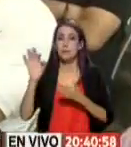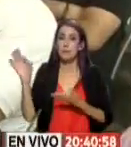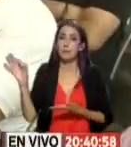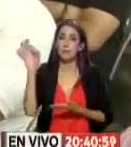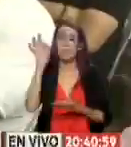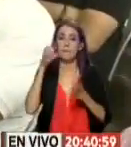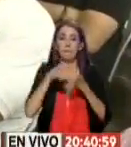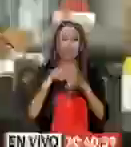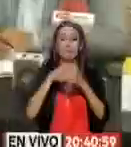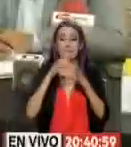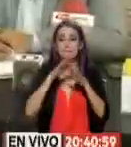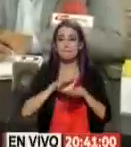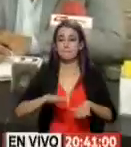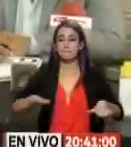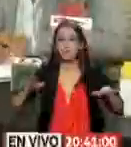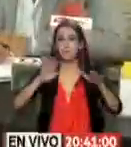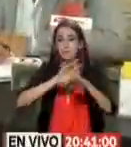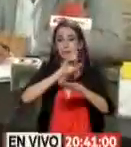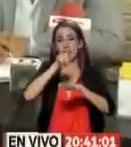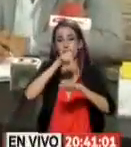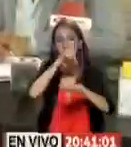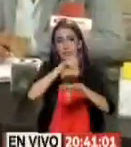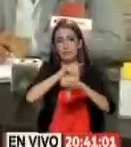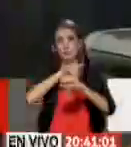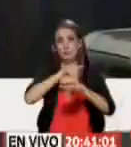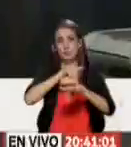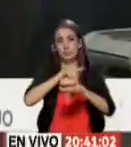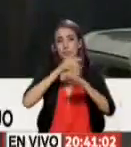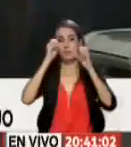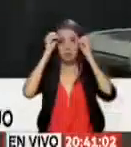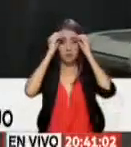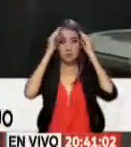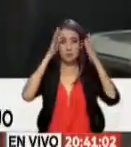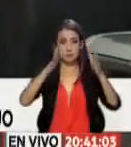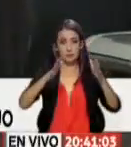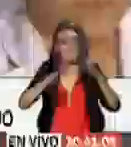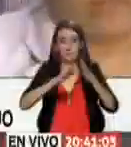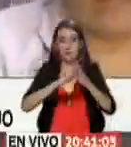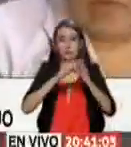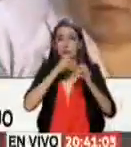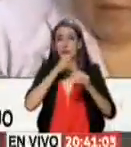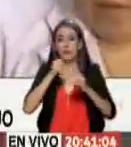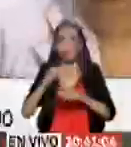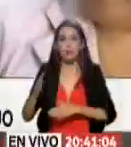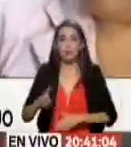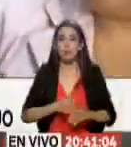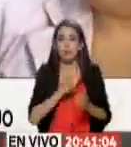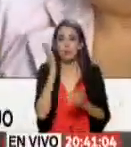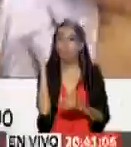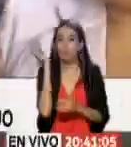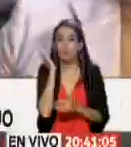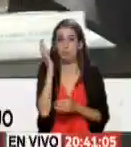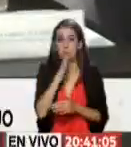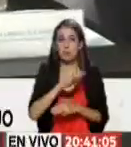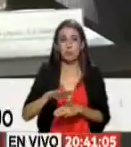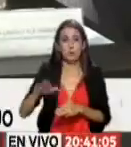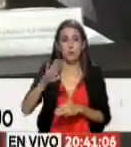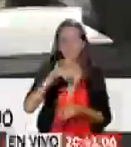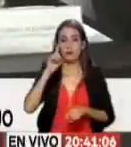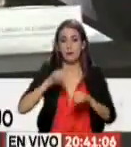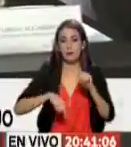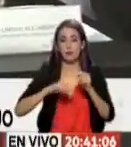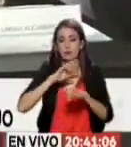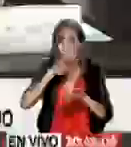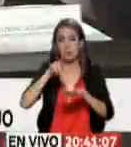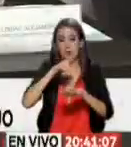Representantes de redes profesionales en el área de salud, maestros, artesanos, jubilados, organizaciones, sindicatos y profesionales